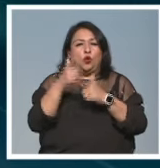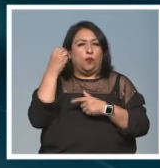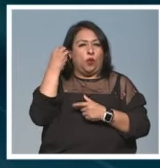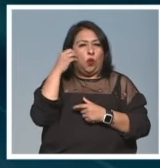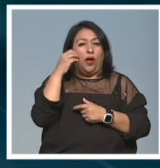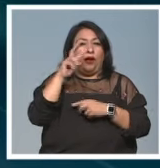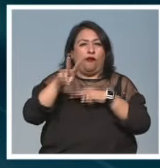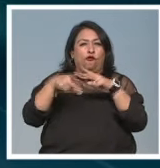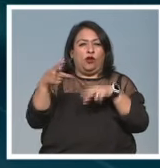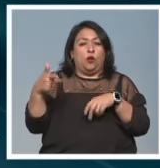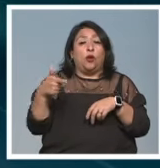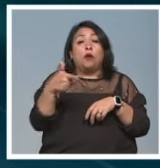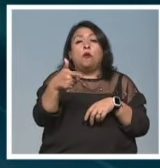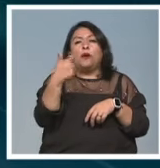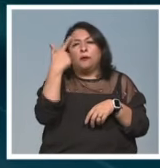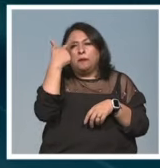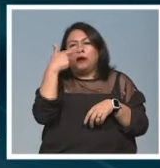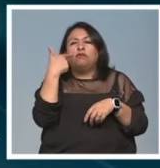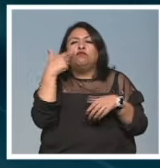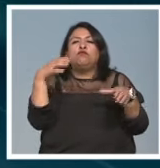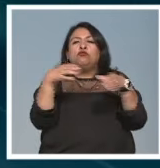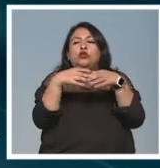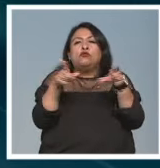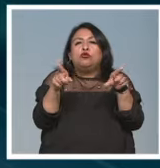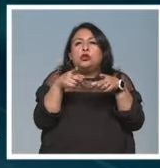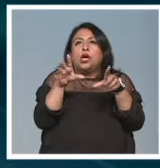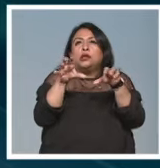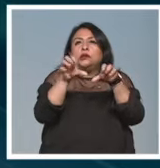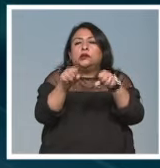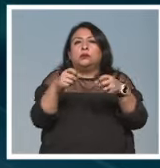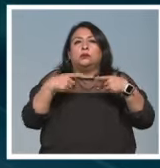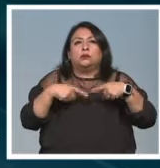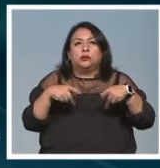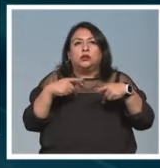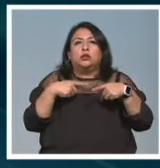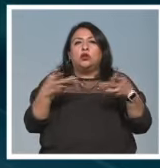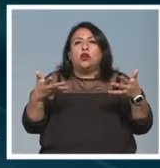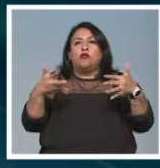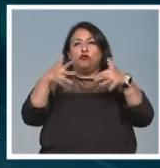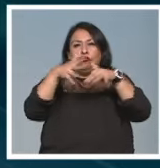Oaxaqueña llegó a Guanajuato para desafiar los géneros musicales y conquistar al público con su